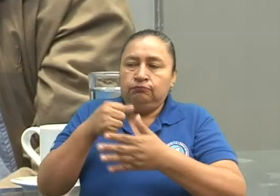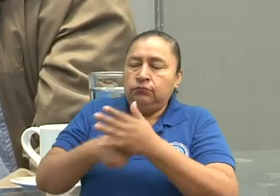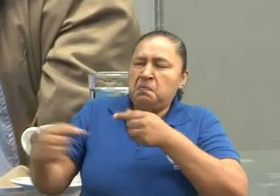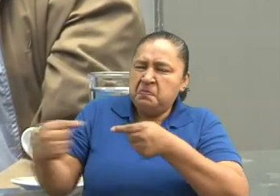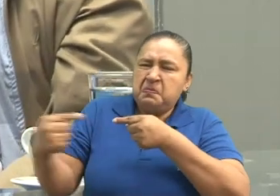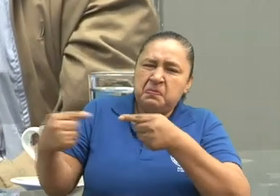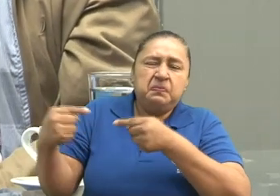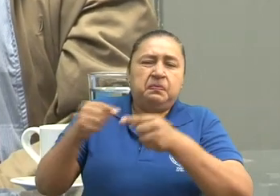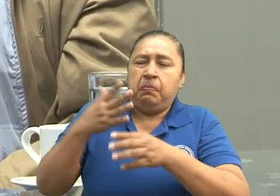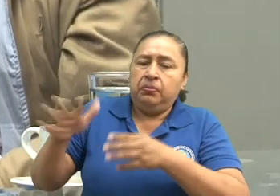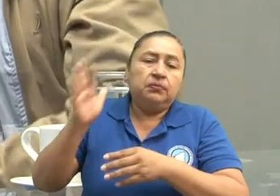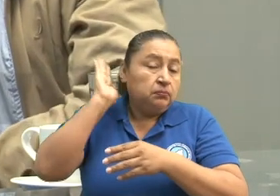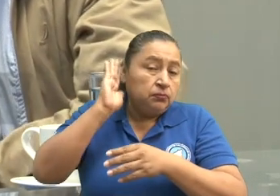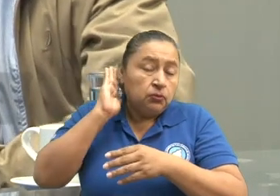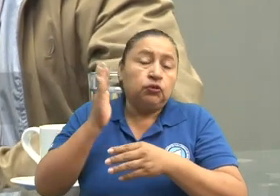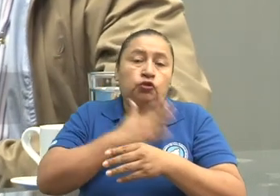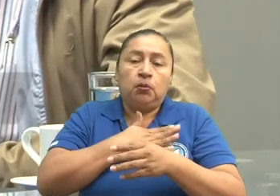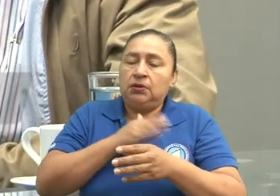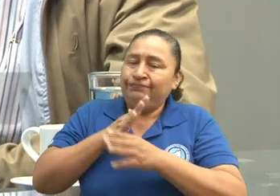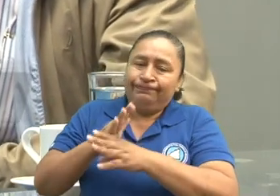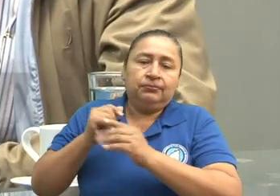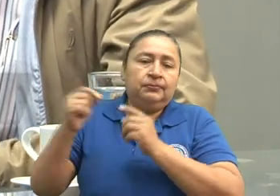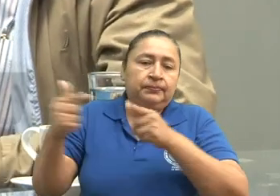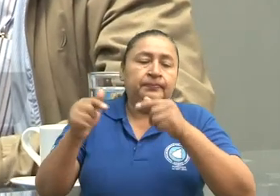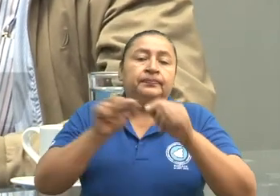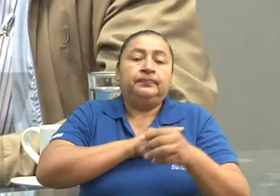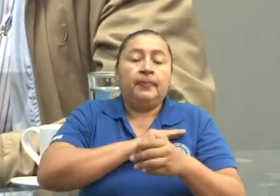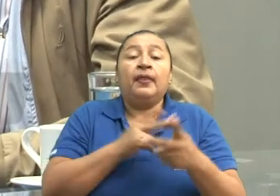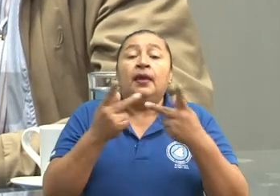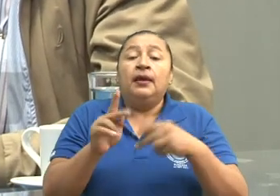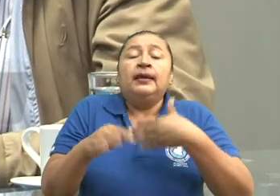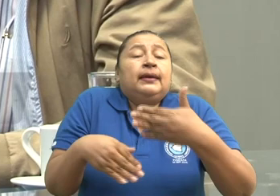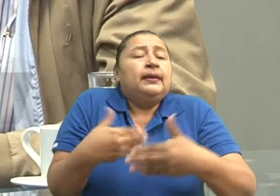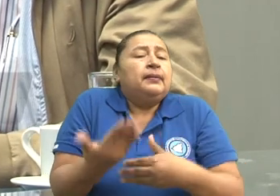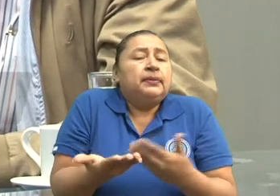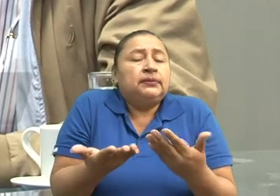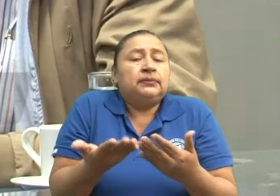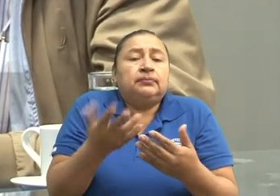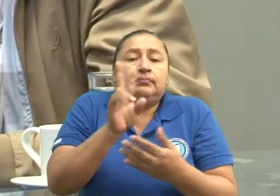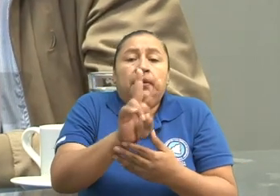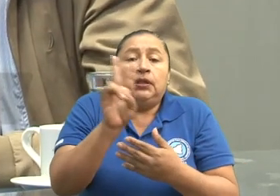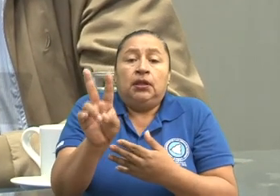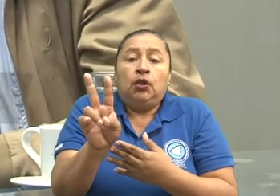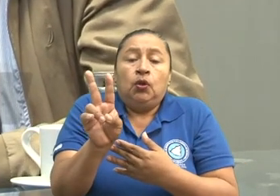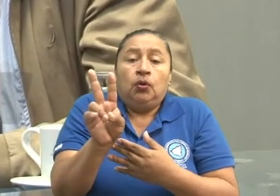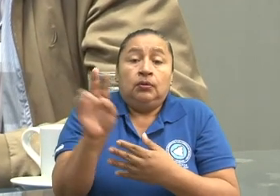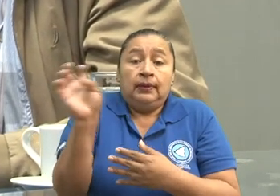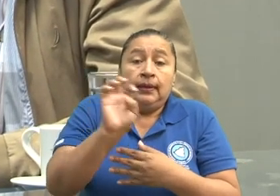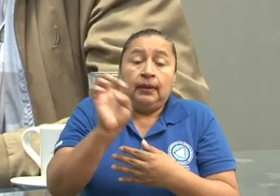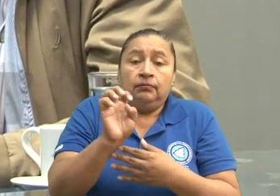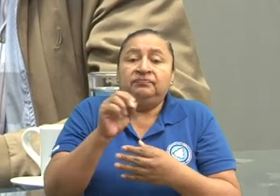dictadura. Entonces, lo que pasa es que lo que pasa el 22 de enero entierra políticamente al